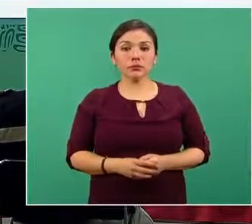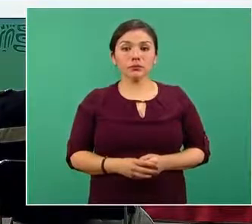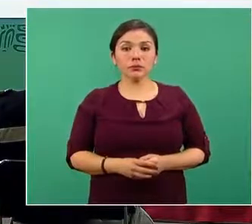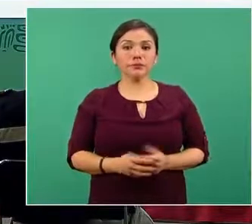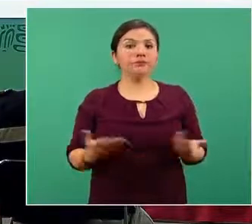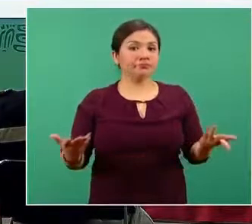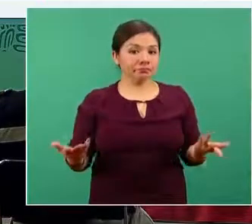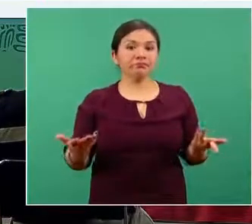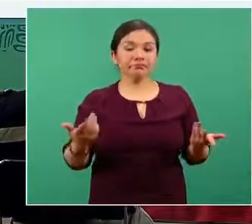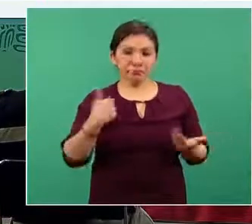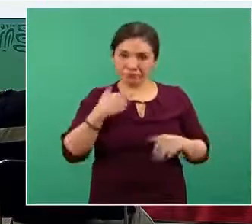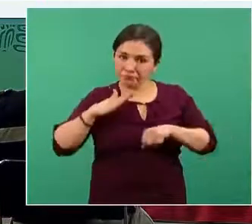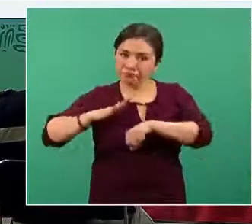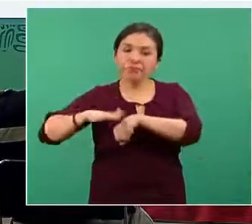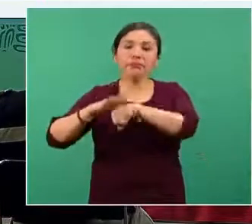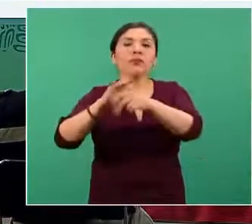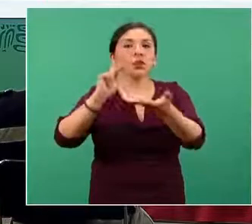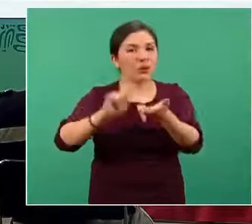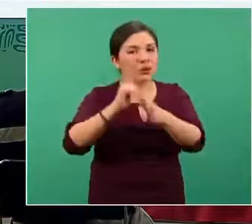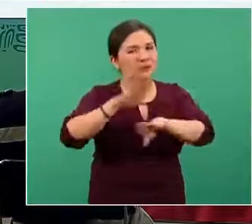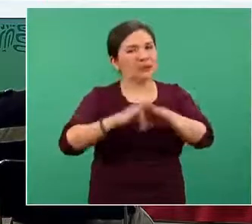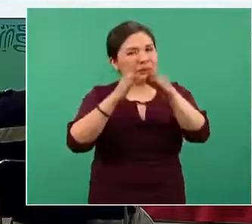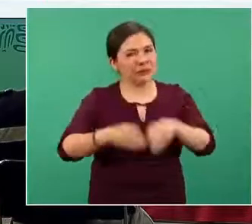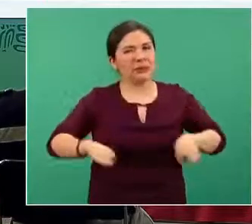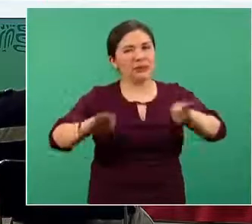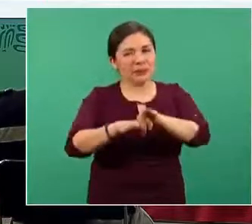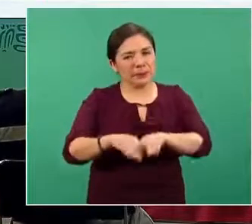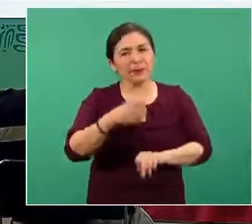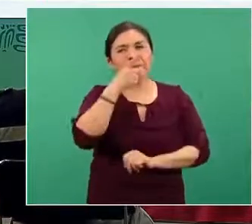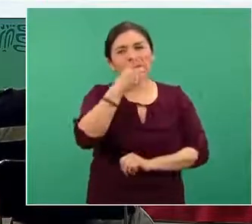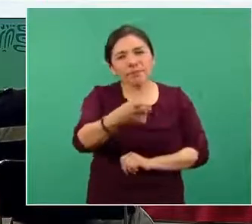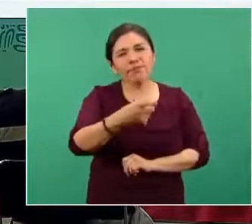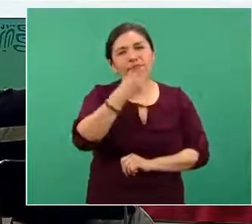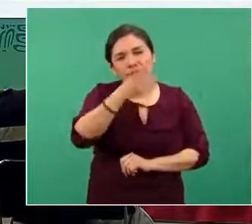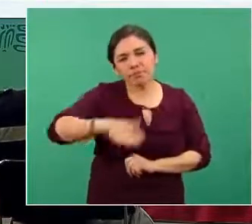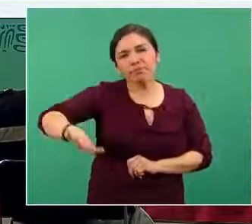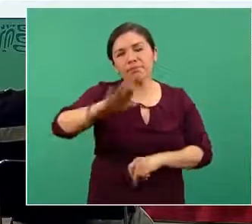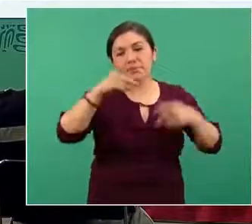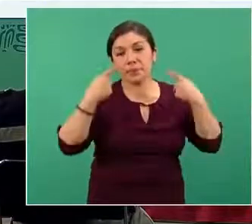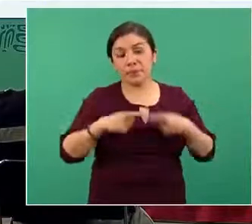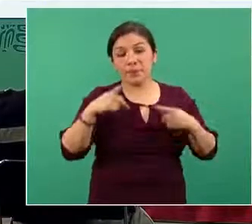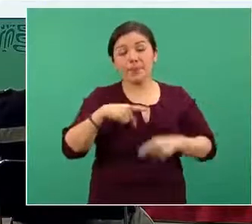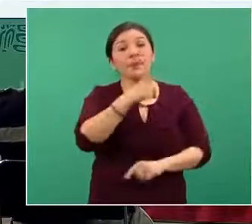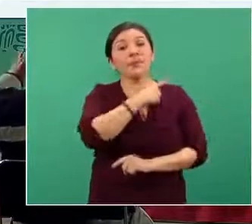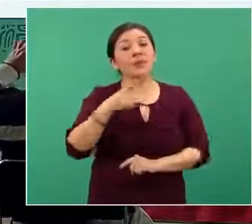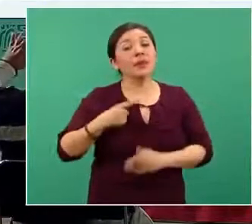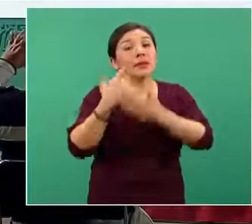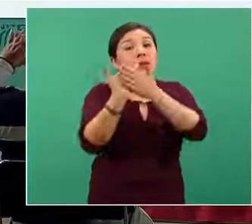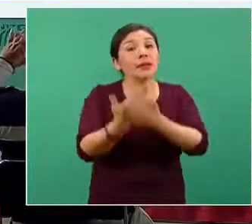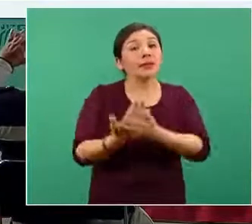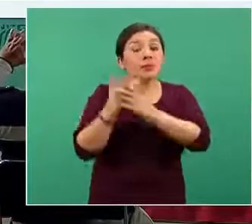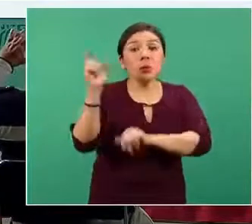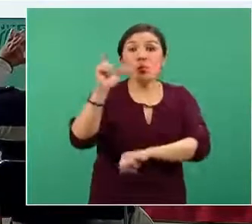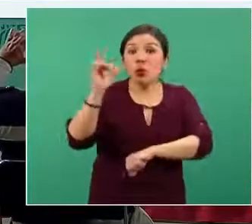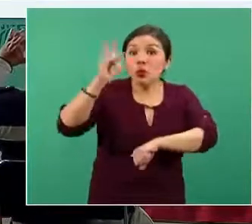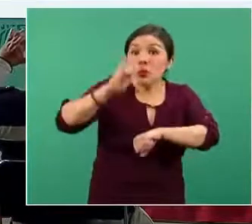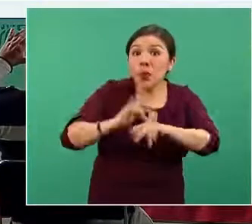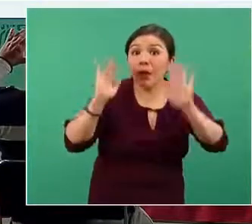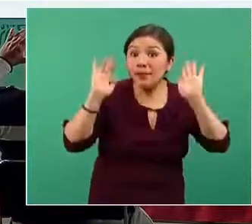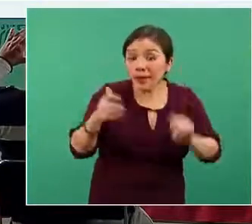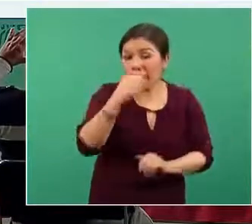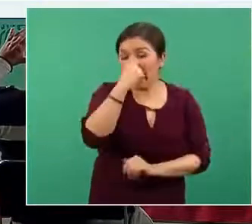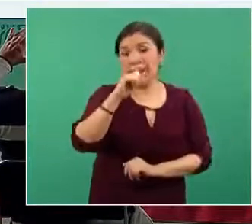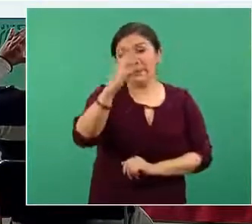hacemos el llamado, esto es muy importante, recalcarlo con la población, tenemos que esperar nuestro turno, recordemos que hay